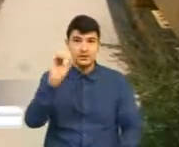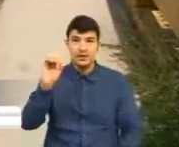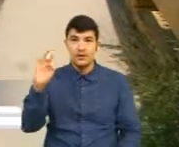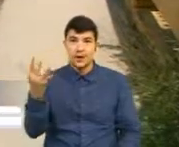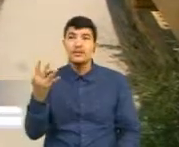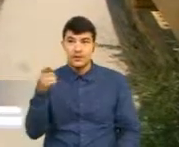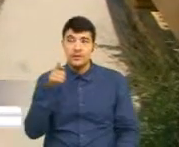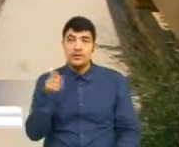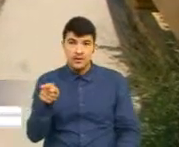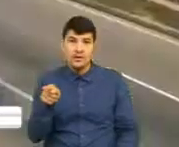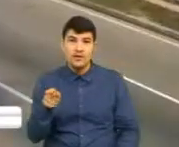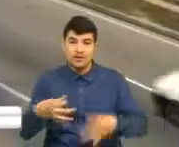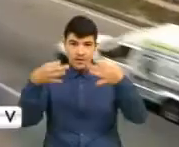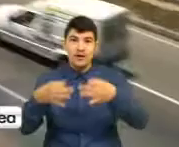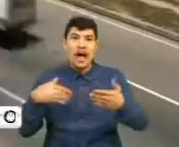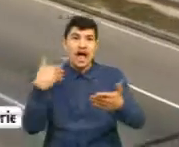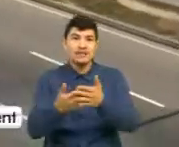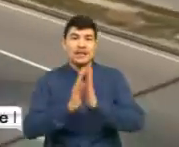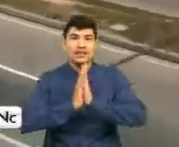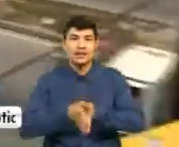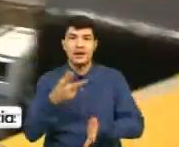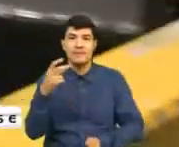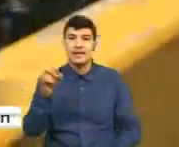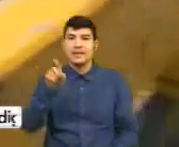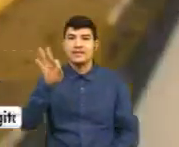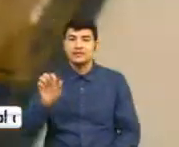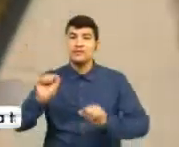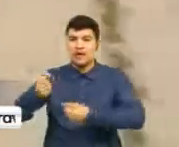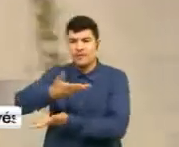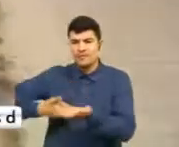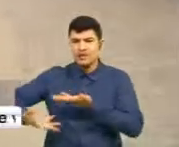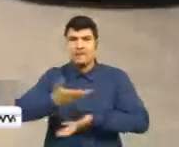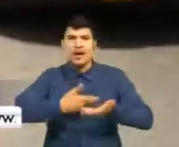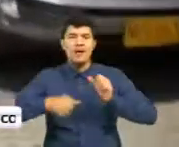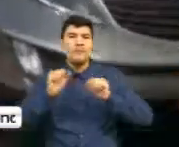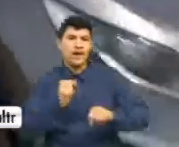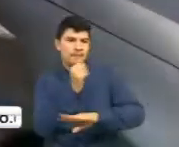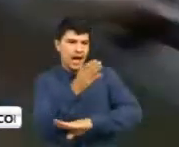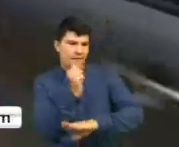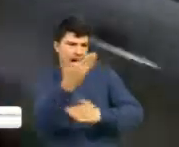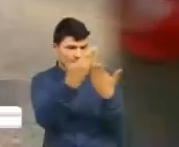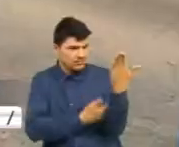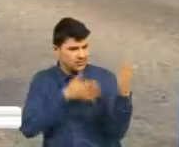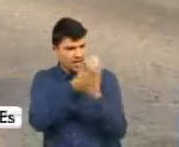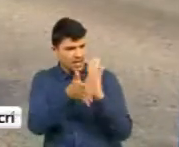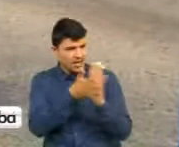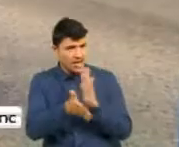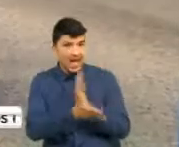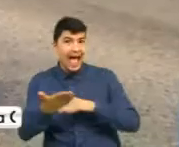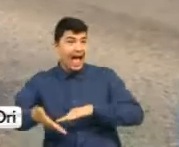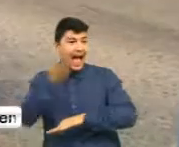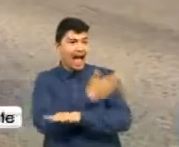de 2018 y permite el intercambio valioso con el fin de realizar un banco de información basado en los estudios realizados